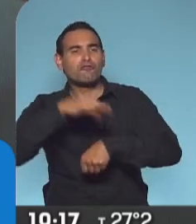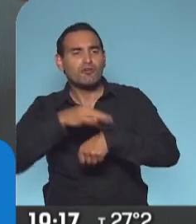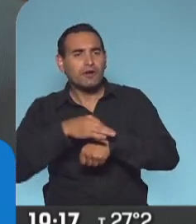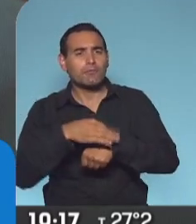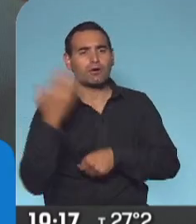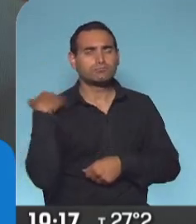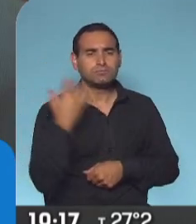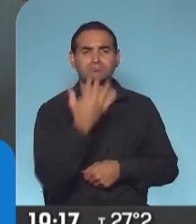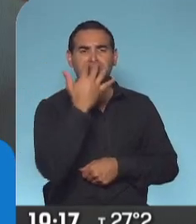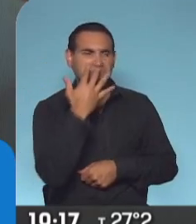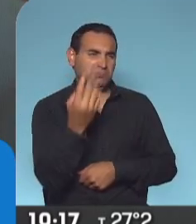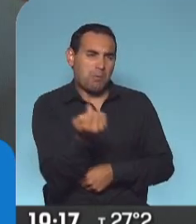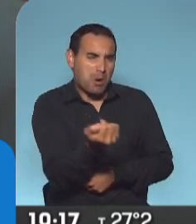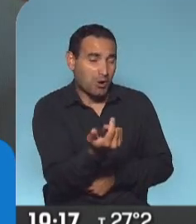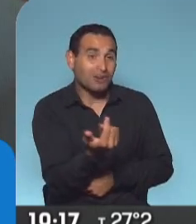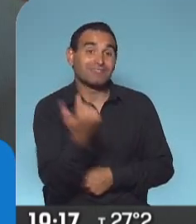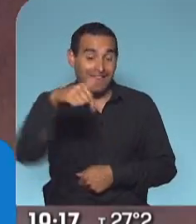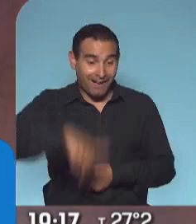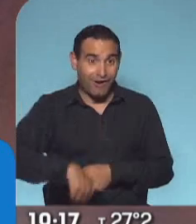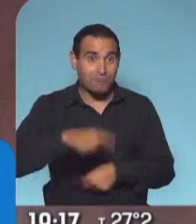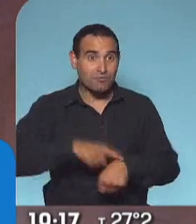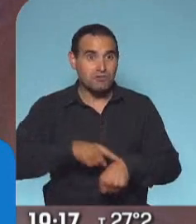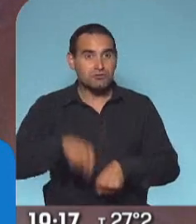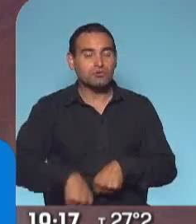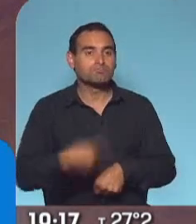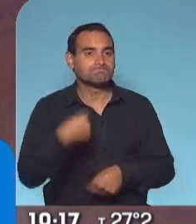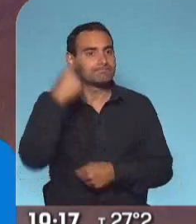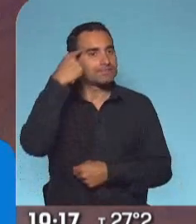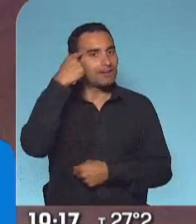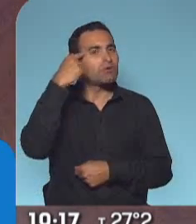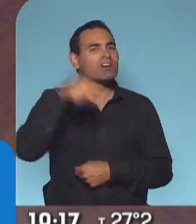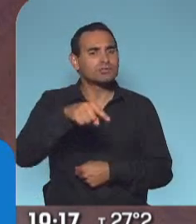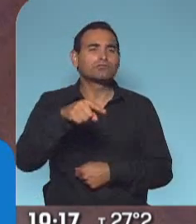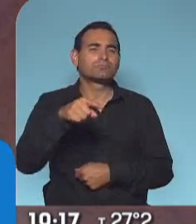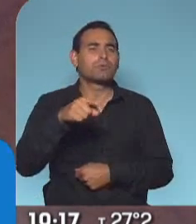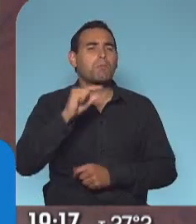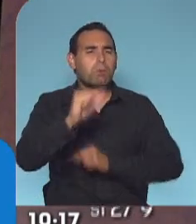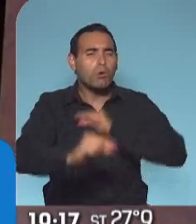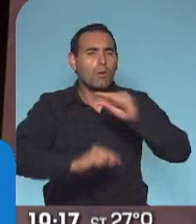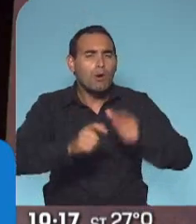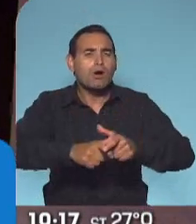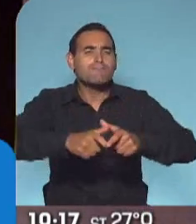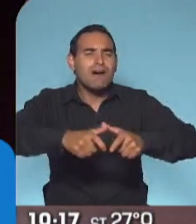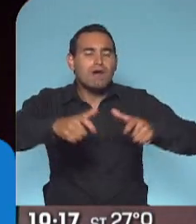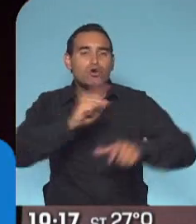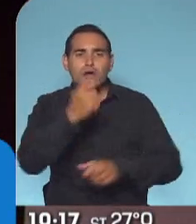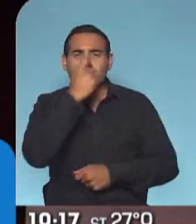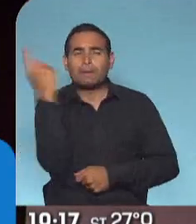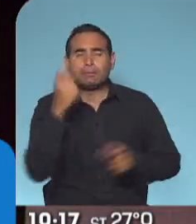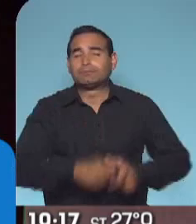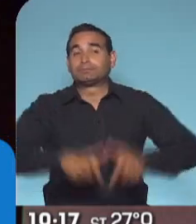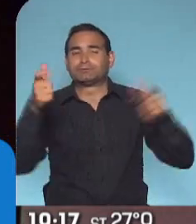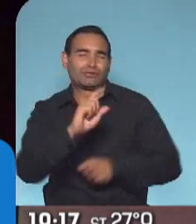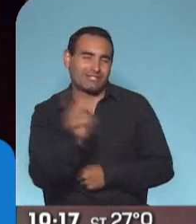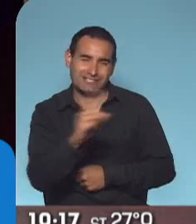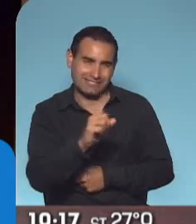respiratorias. Entonces, en este momento, lo que nosotros creemos que esto va a ser más escalonado, no va a tener un crecimiento de enfermedad. Pero